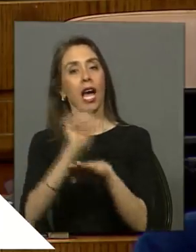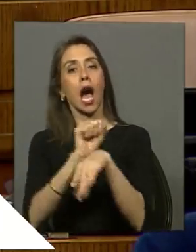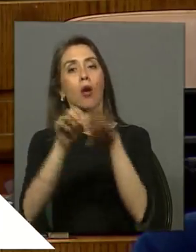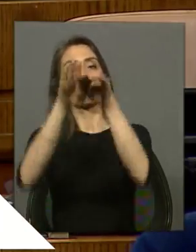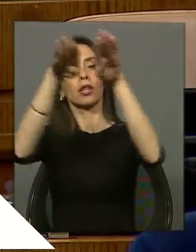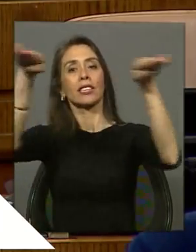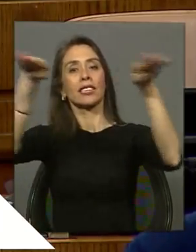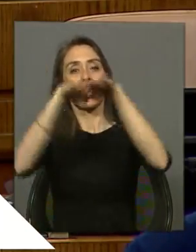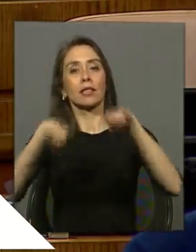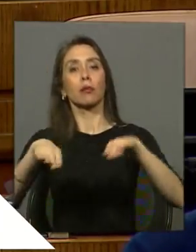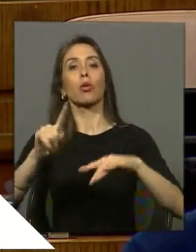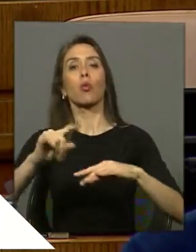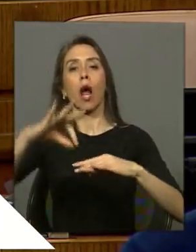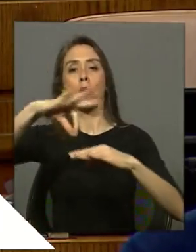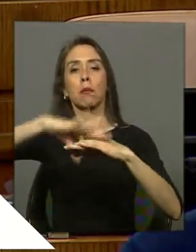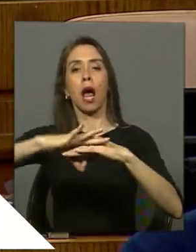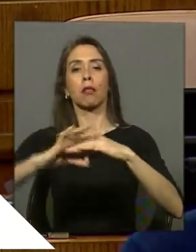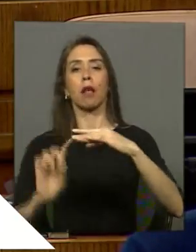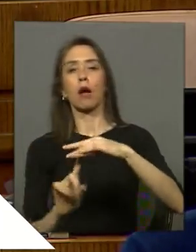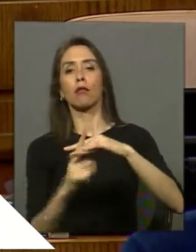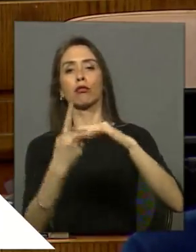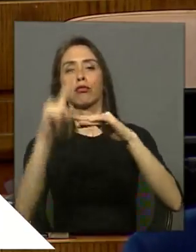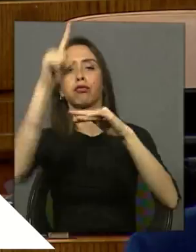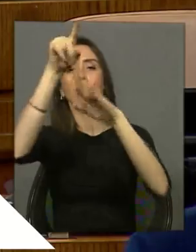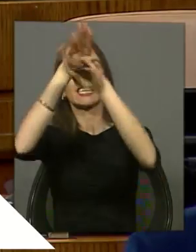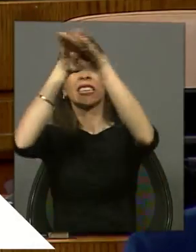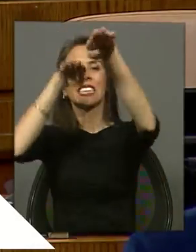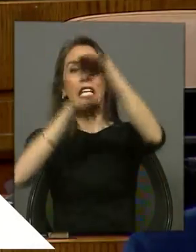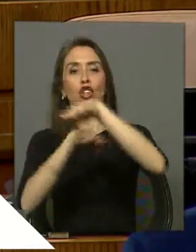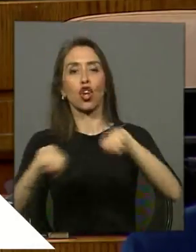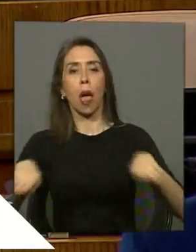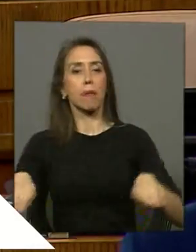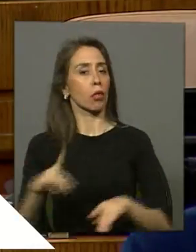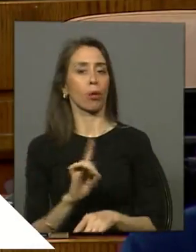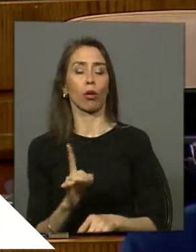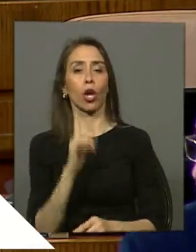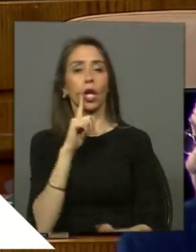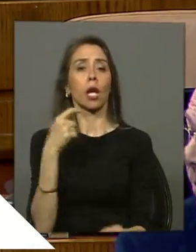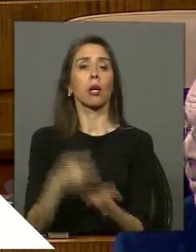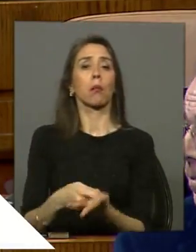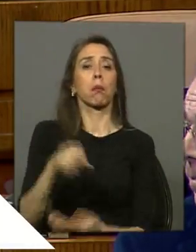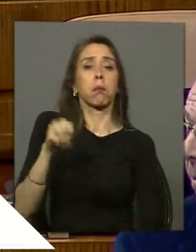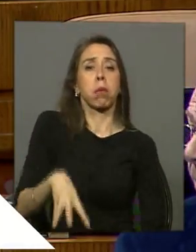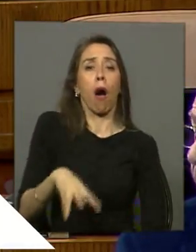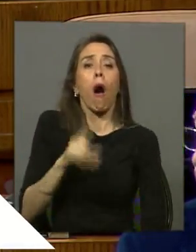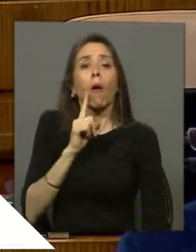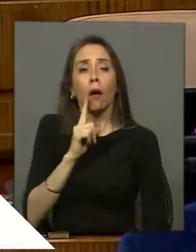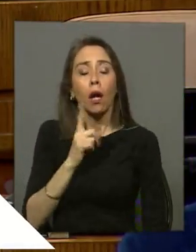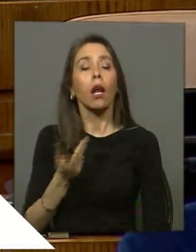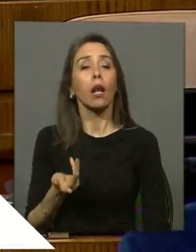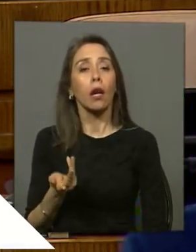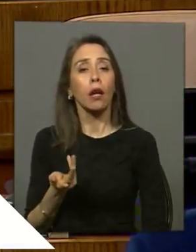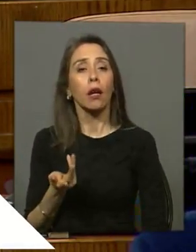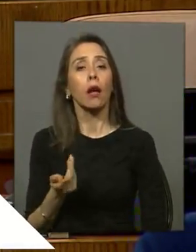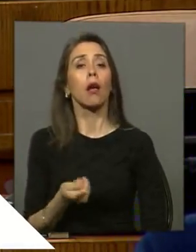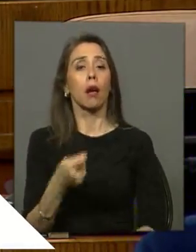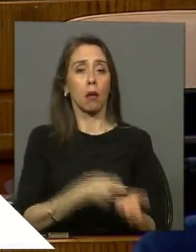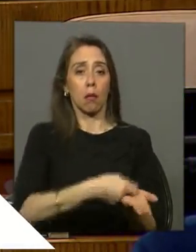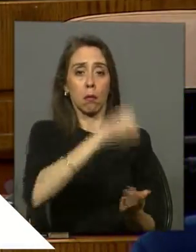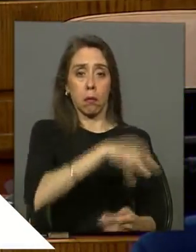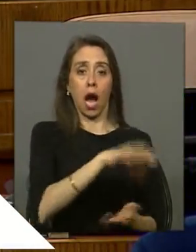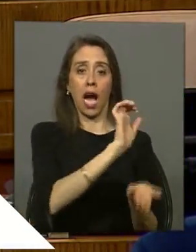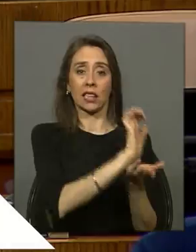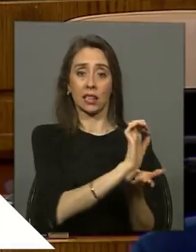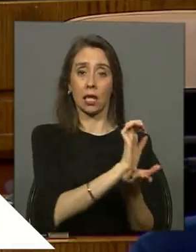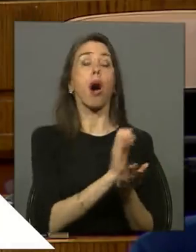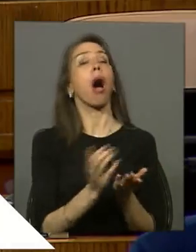estacionamiento y crece un estacionamiento de la tierra eso no es así alguien lo tiene que pagar entonces la pregunta es quién lo paga si lo paga el estado bueno